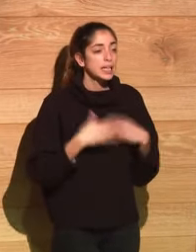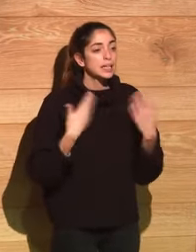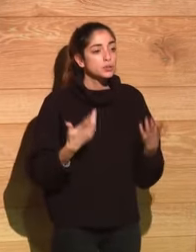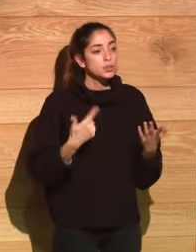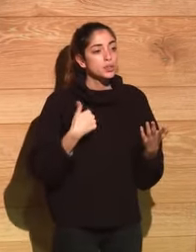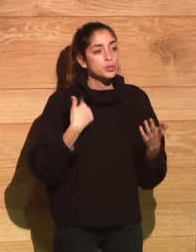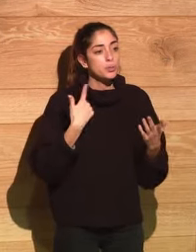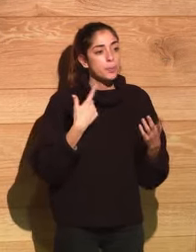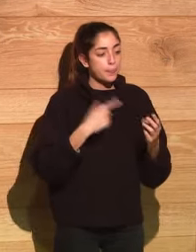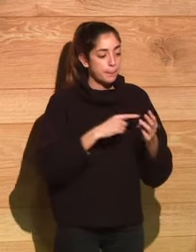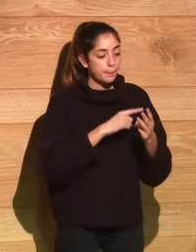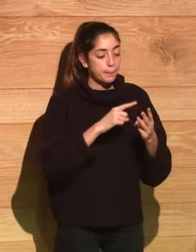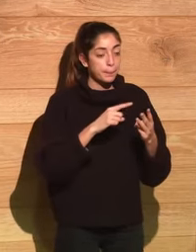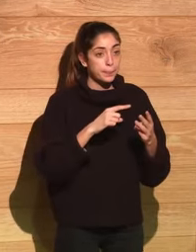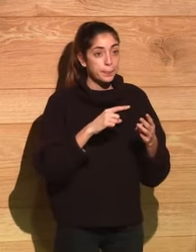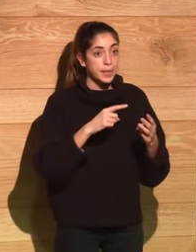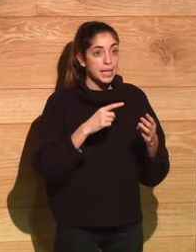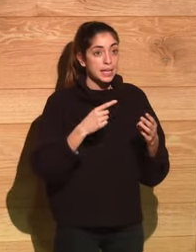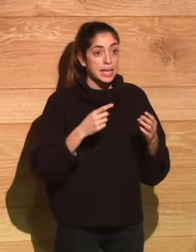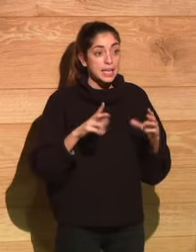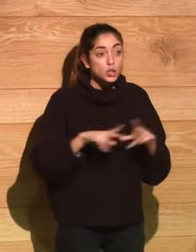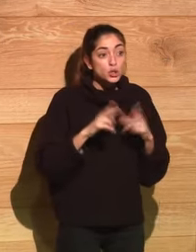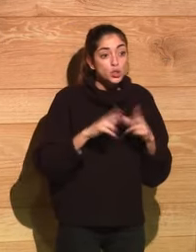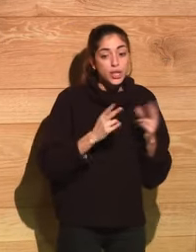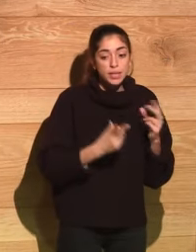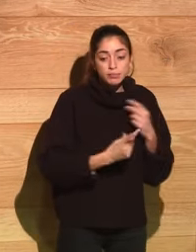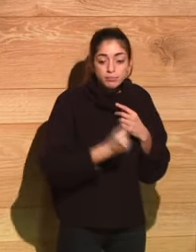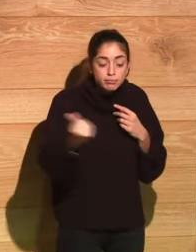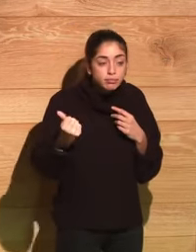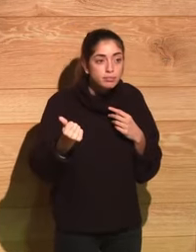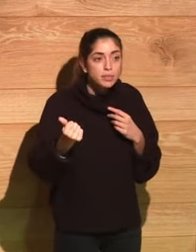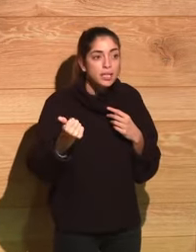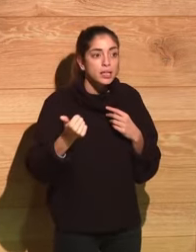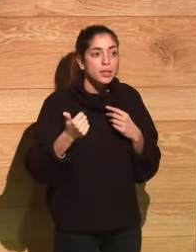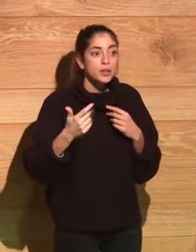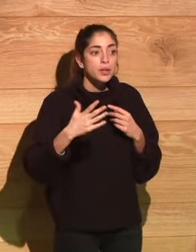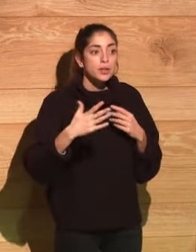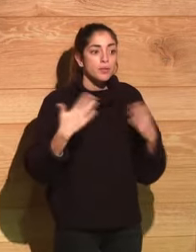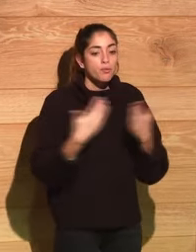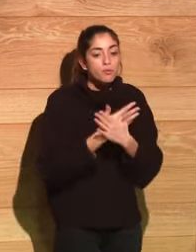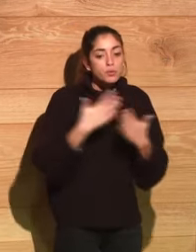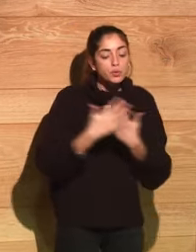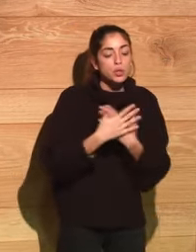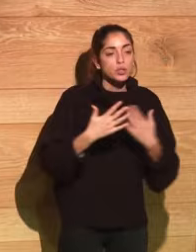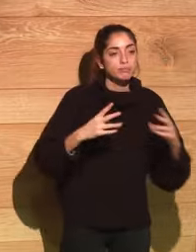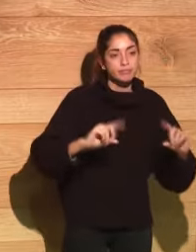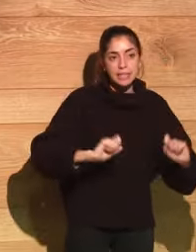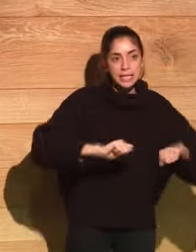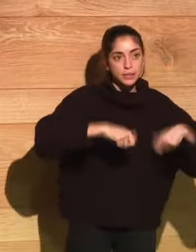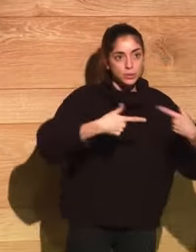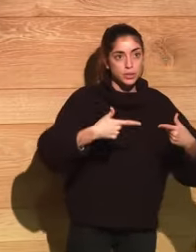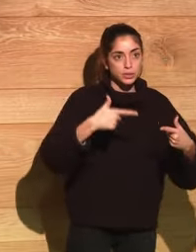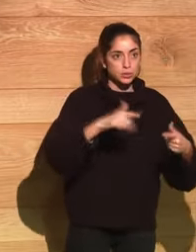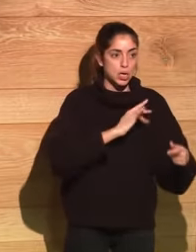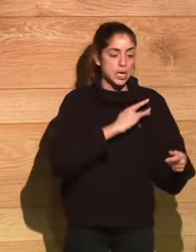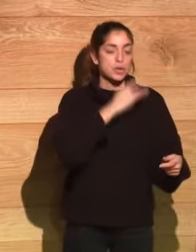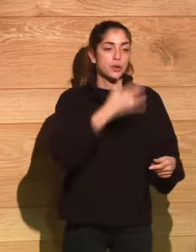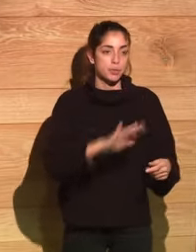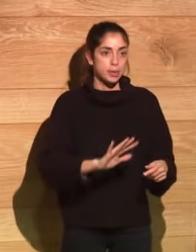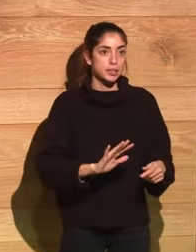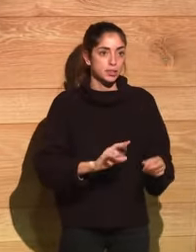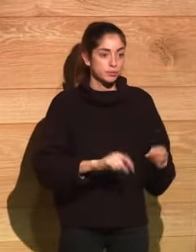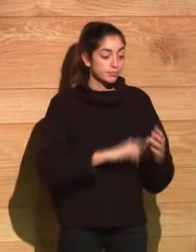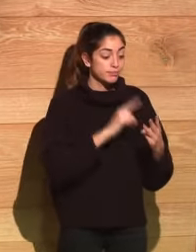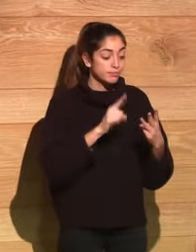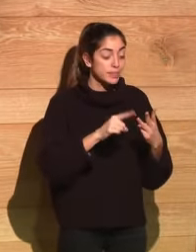hay uno que es... huyendo, digamos, de la sociedad, la fusión con la naturaleza, que eso es también puramente romántico, ¿no? Y después está, bueno,